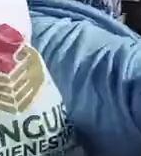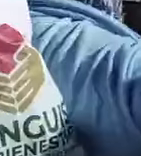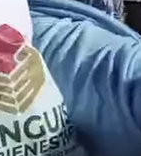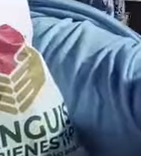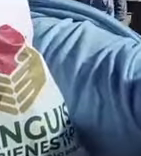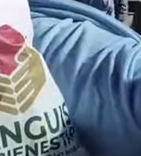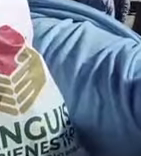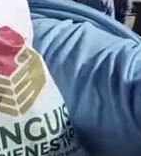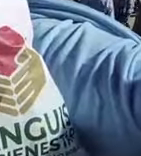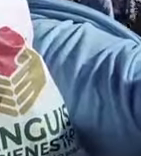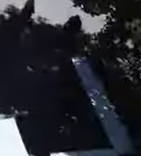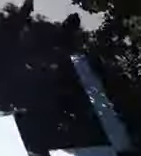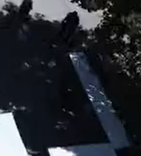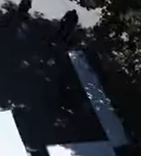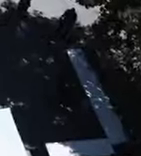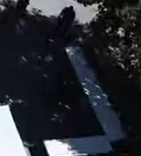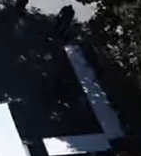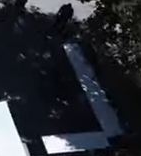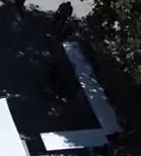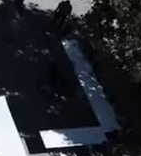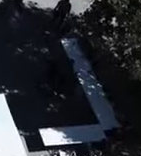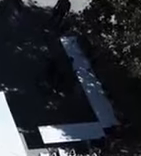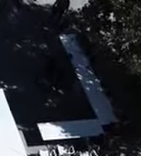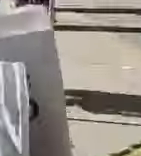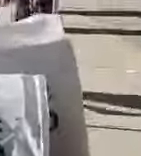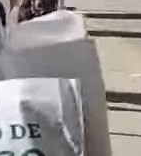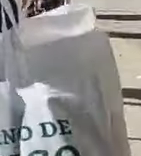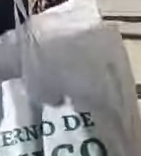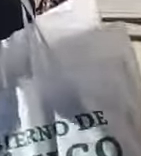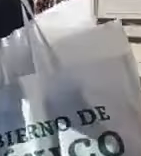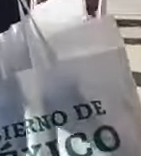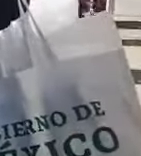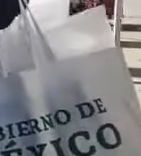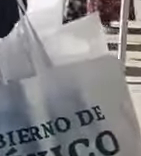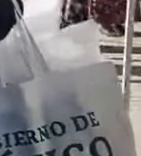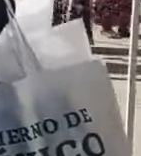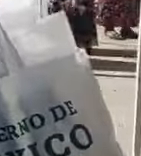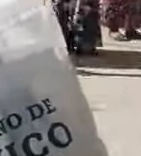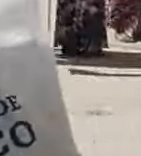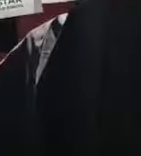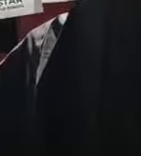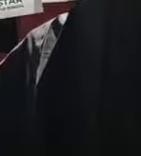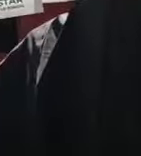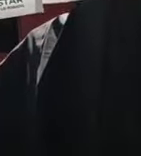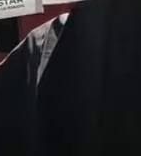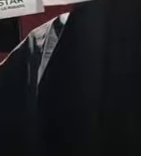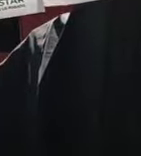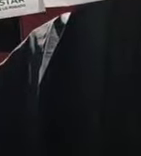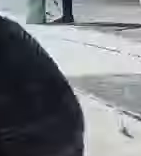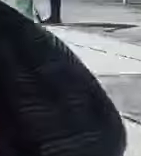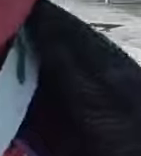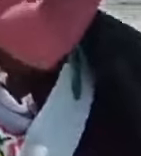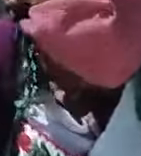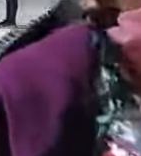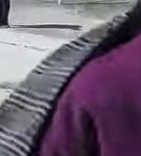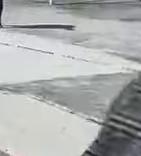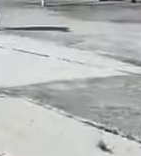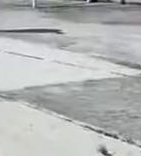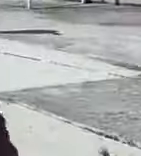recursos nuevos que han sido confiscados y decomisados para dar al pueblo lo que por derecho